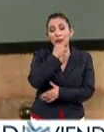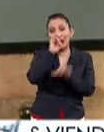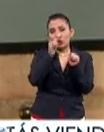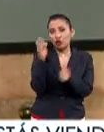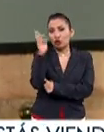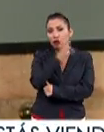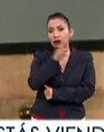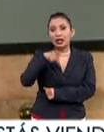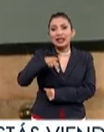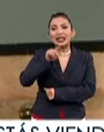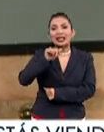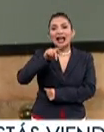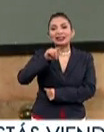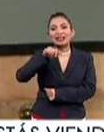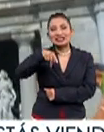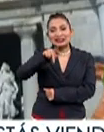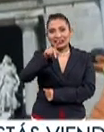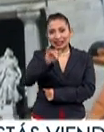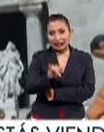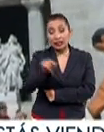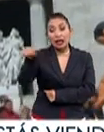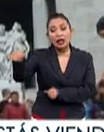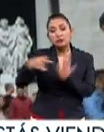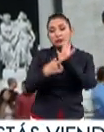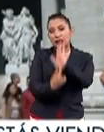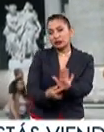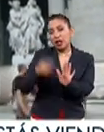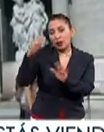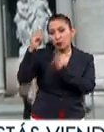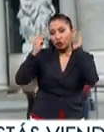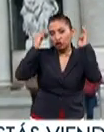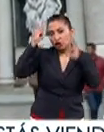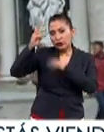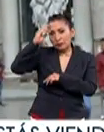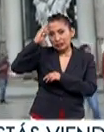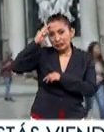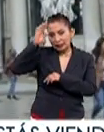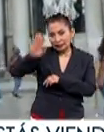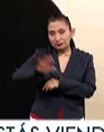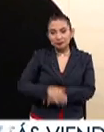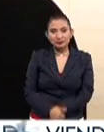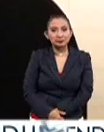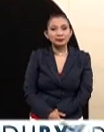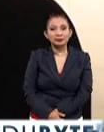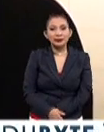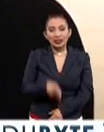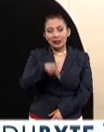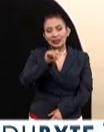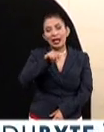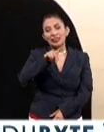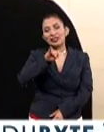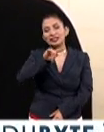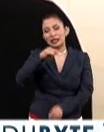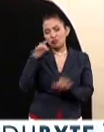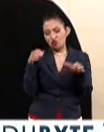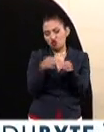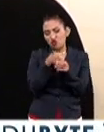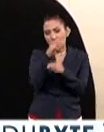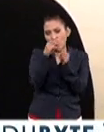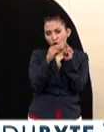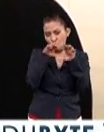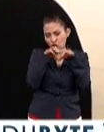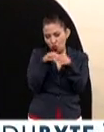artista ruso Wassily Kandinsky, las que se presentan en el Museo del Palacio de Bellas Artes. Kandinsky, Pequeños Mundos,